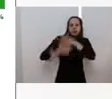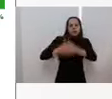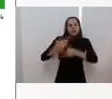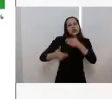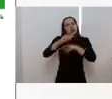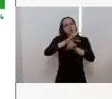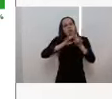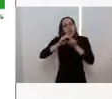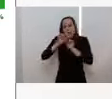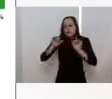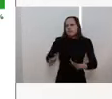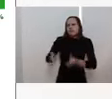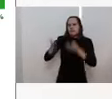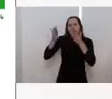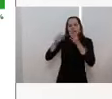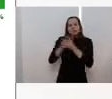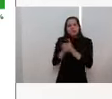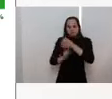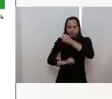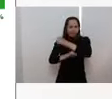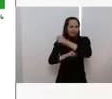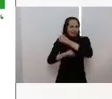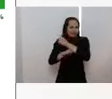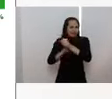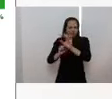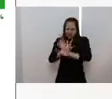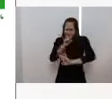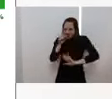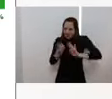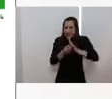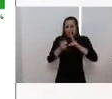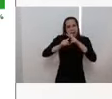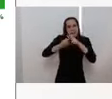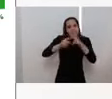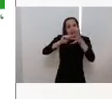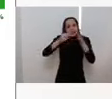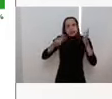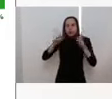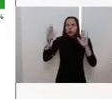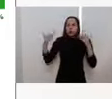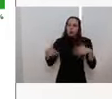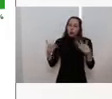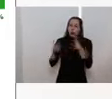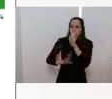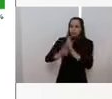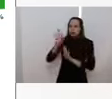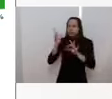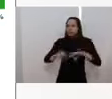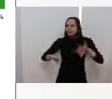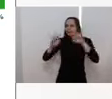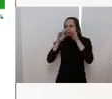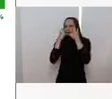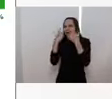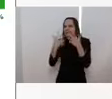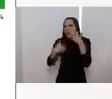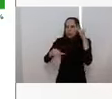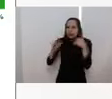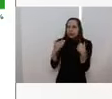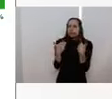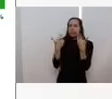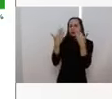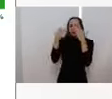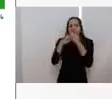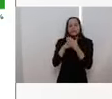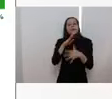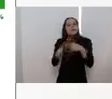fortalecemos las herramientas tecnológicas ese fue un crecimiento muy importante y afortunadamente lo pudimos hacer optimizamos la